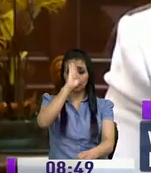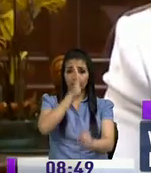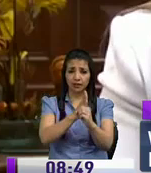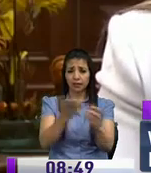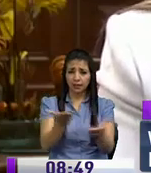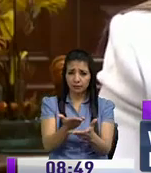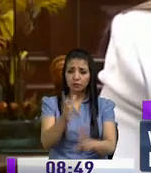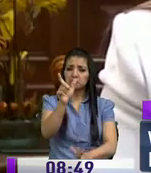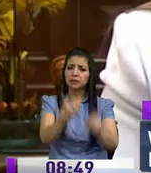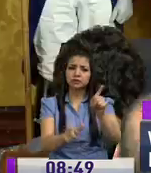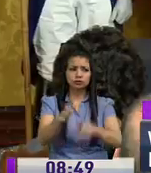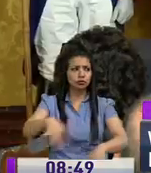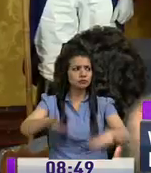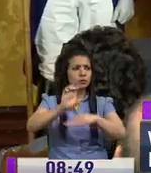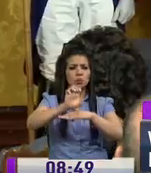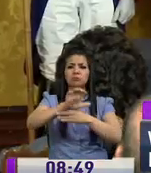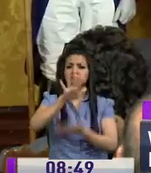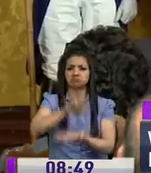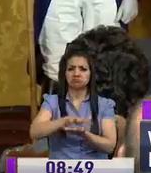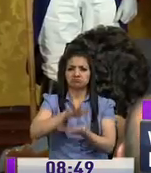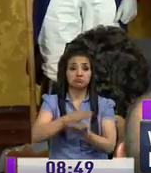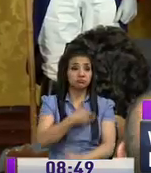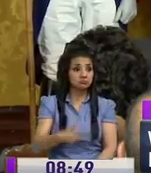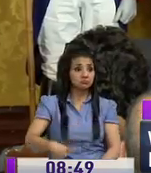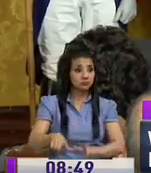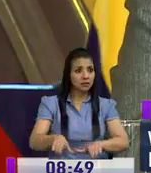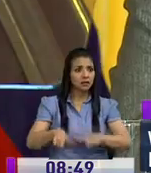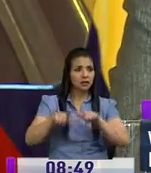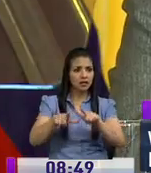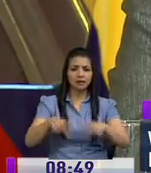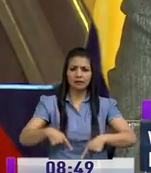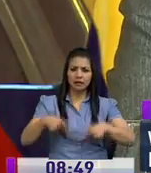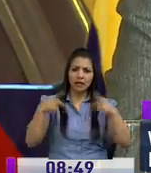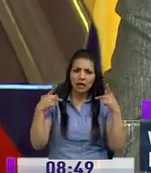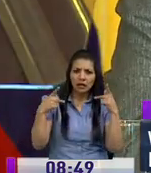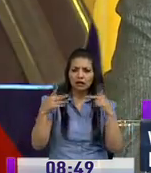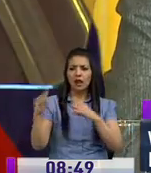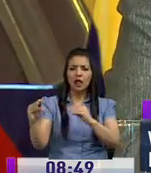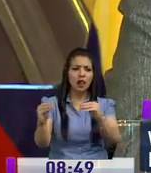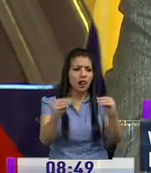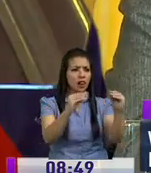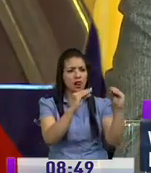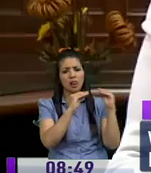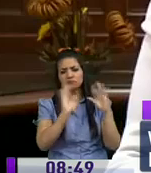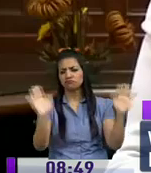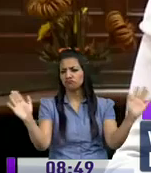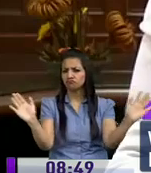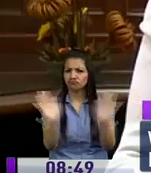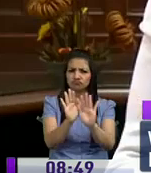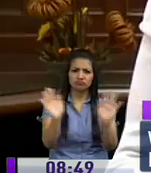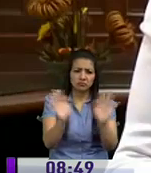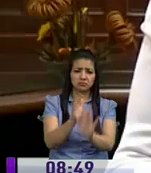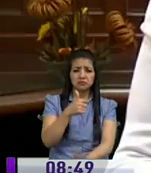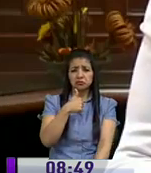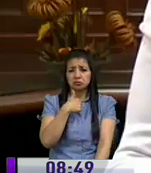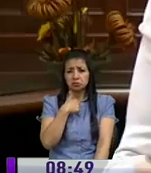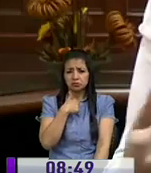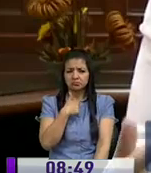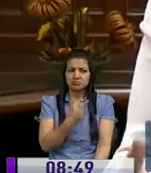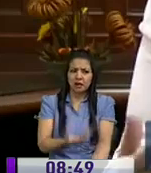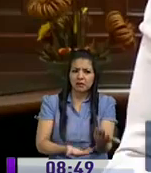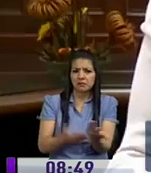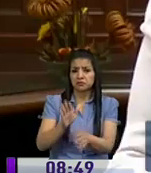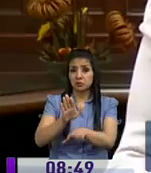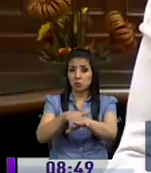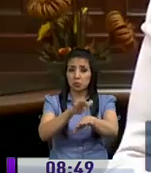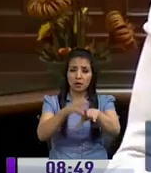la tranquilidad del país, que el presidente Lenín Moreno no merece vivir en medio de rumores de inestabilidad. No me voy a prestar a que se abone